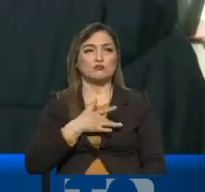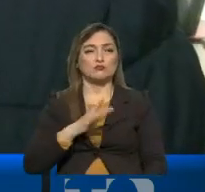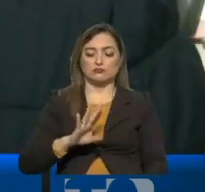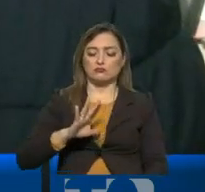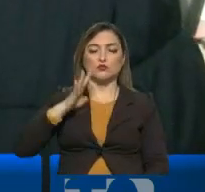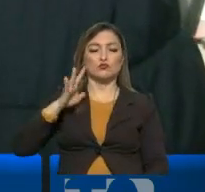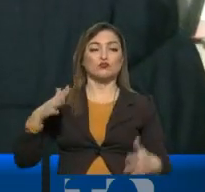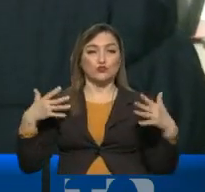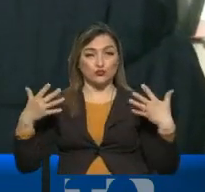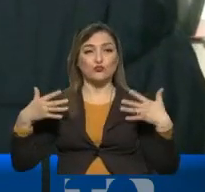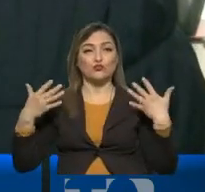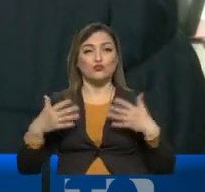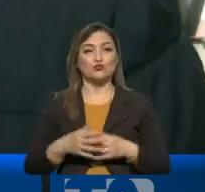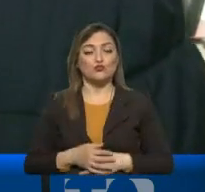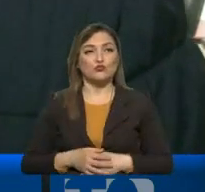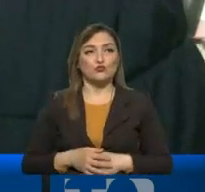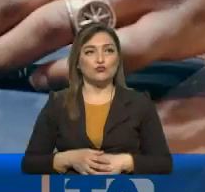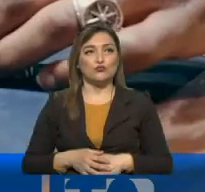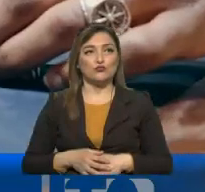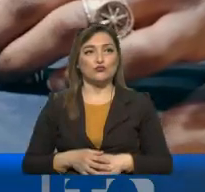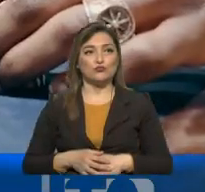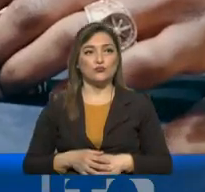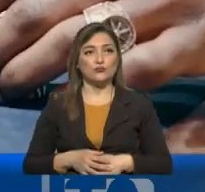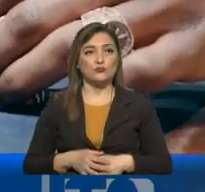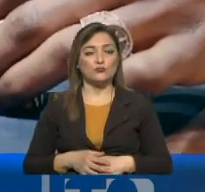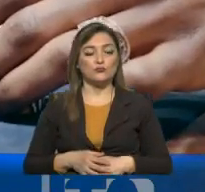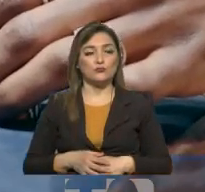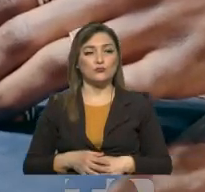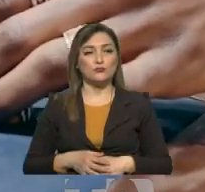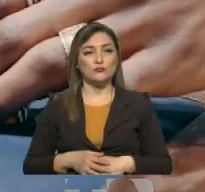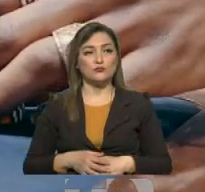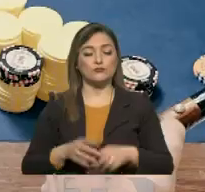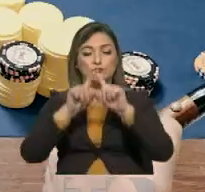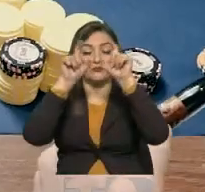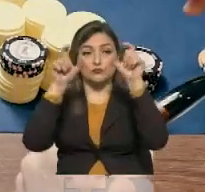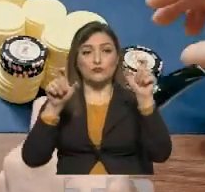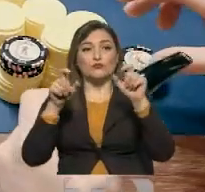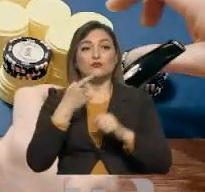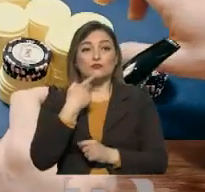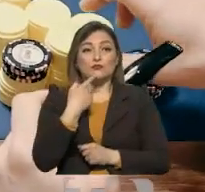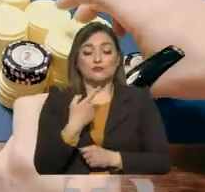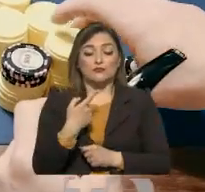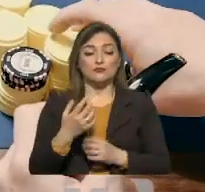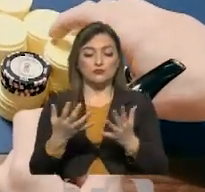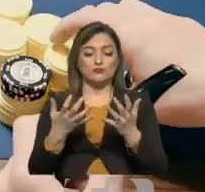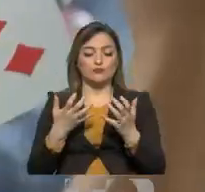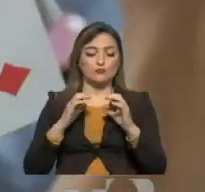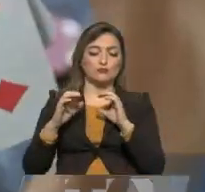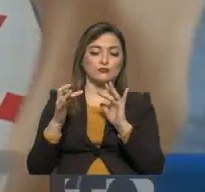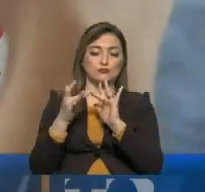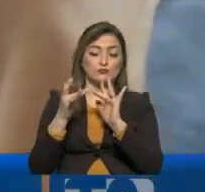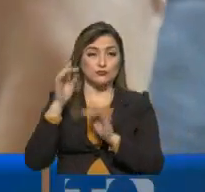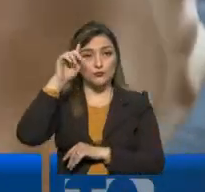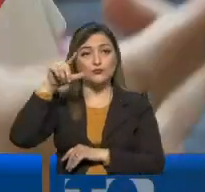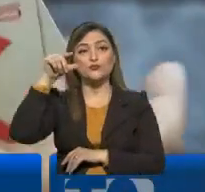siento feliz y contento de haber sido ex casinero. De igual forma, el sector de los empresarios ha manifestado que han tenido acercamientos con el